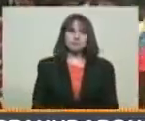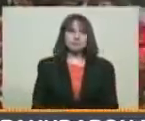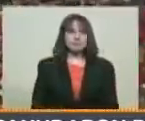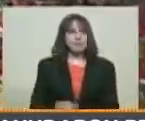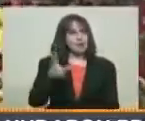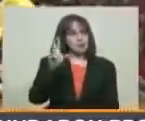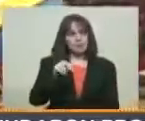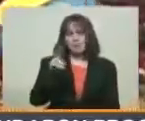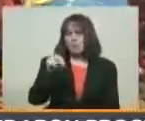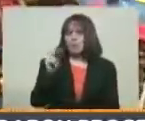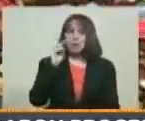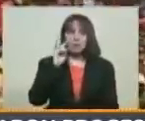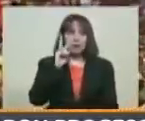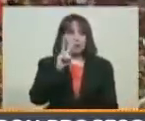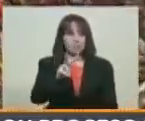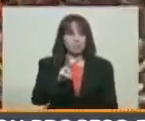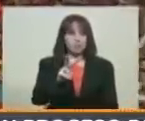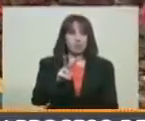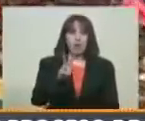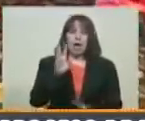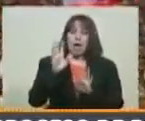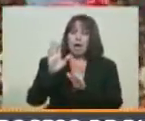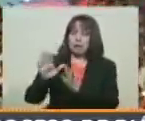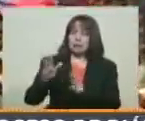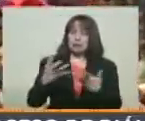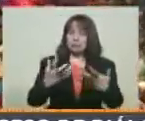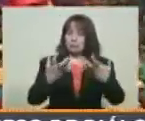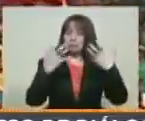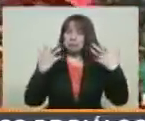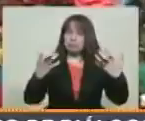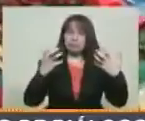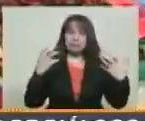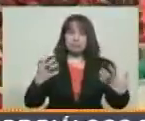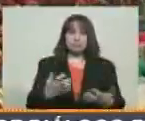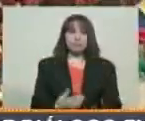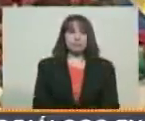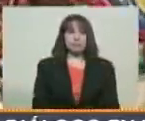Nunca había visto una manifestación tan grande como esta, Cumaná.